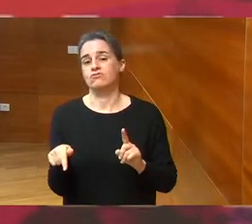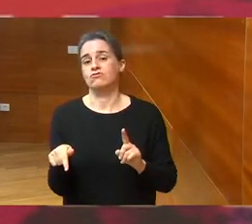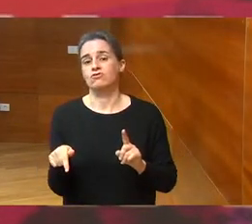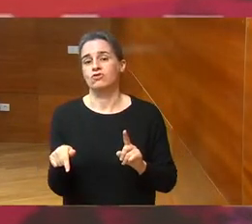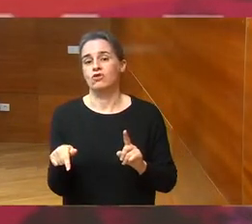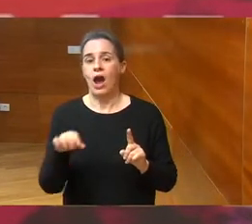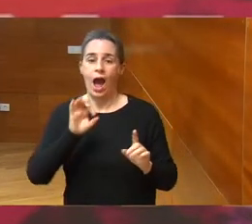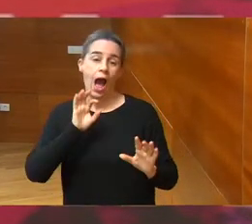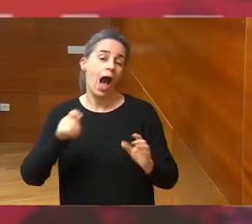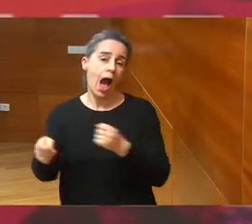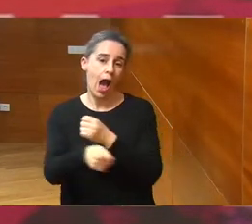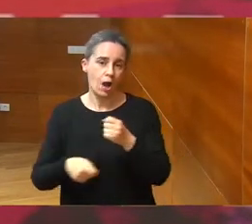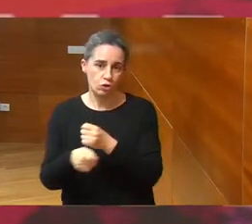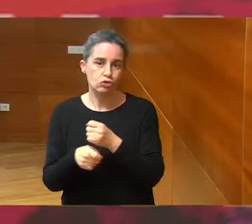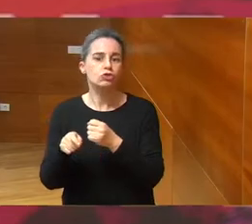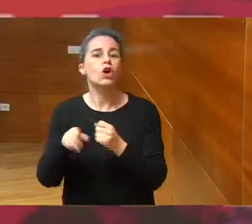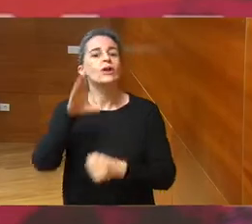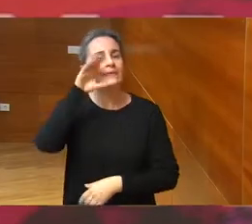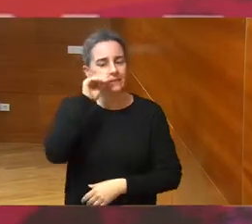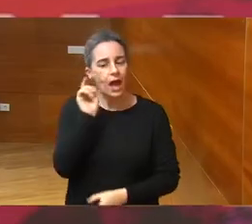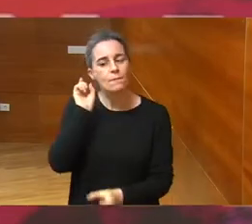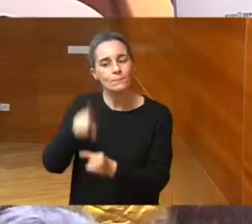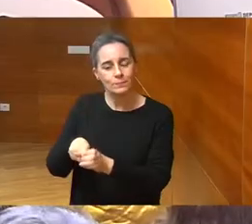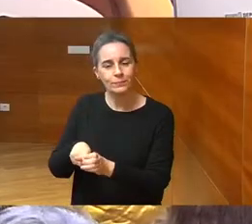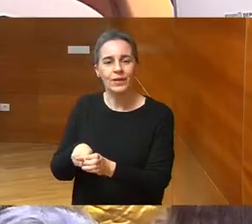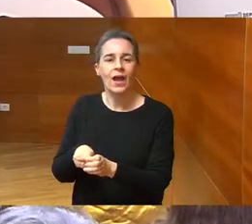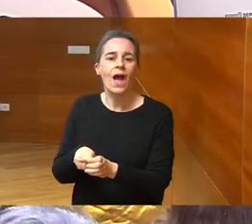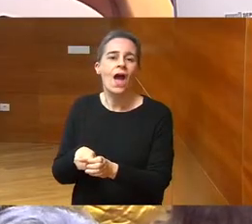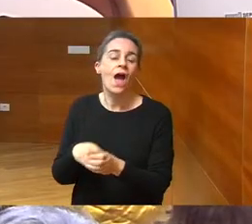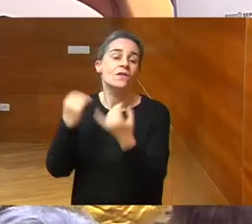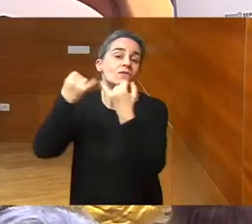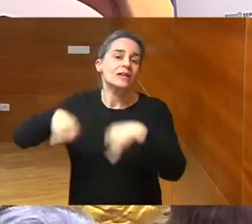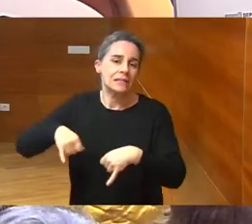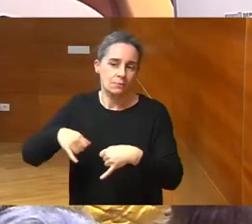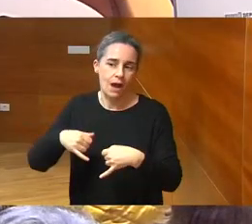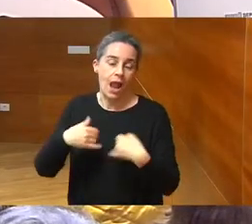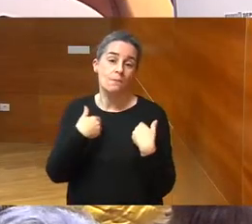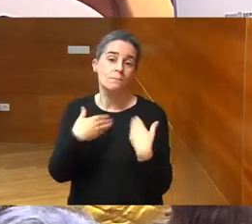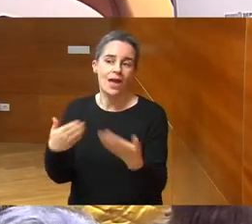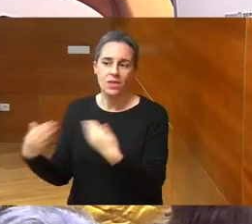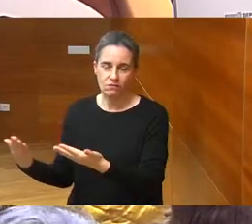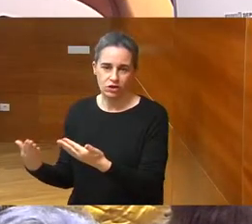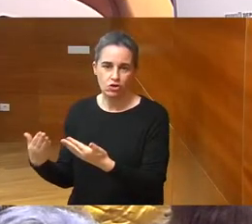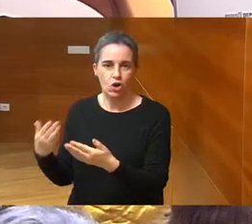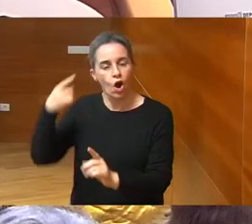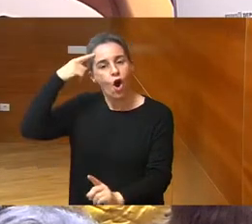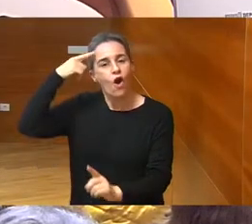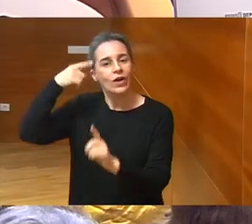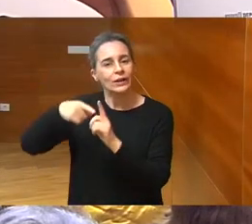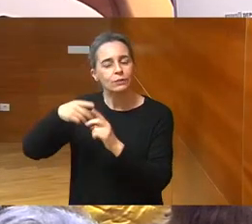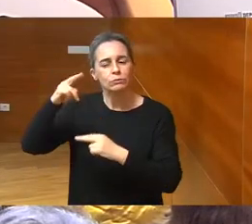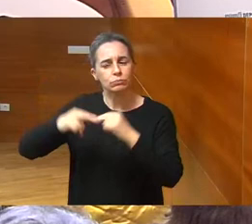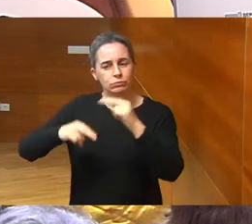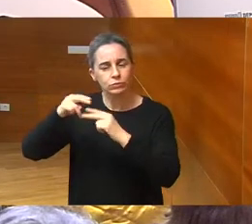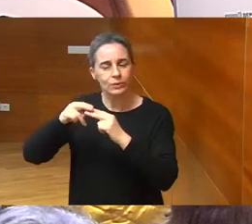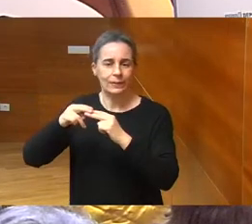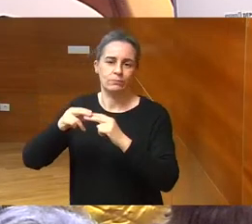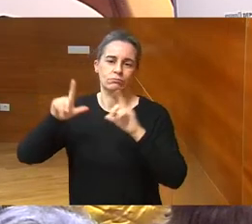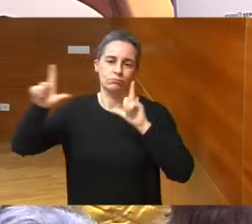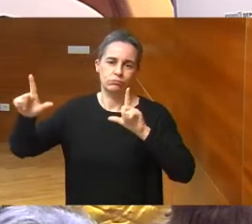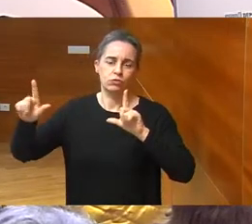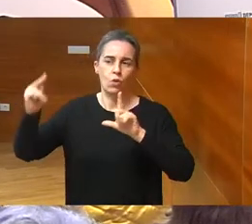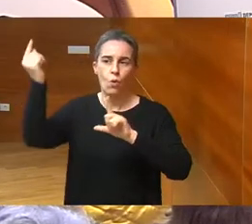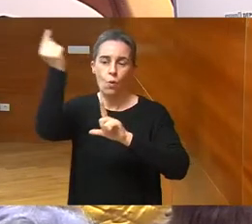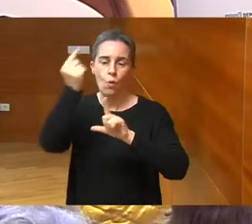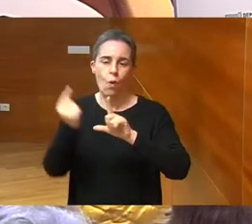chichana participó en un festival benéfico para la construcción de un retabro para capella da